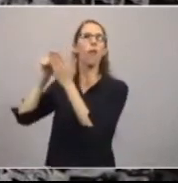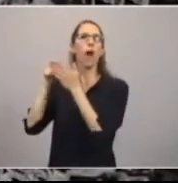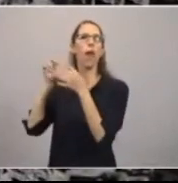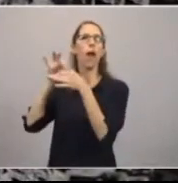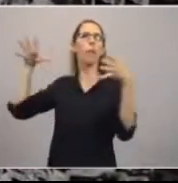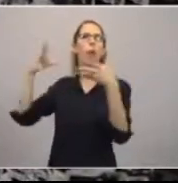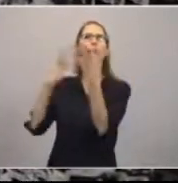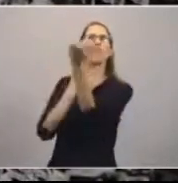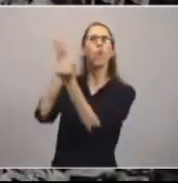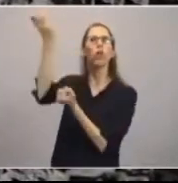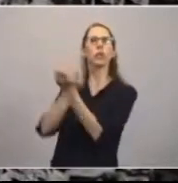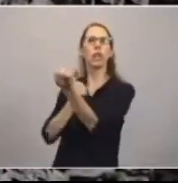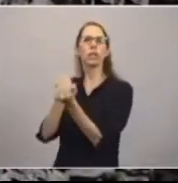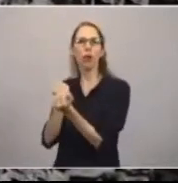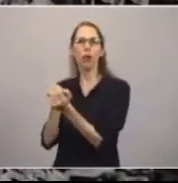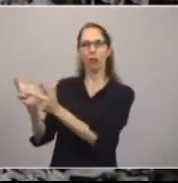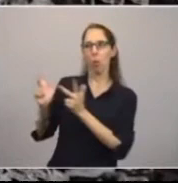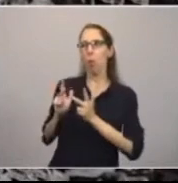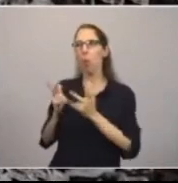va a abaratar